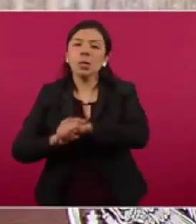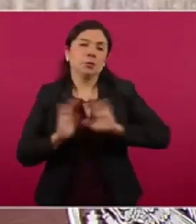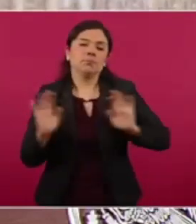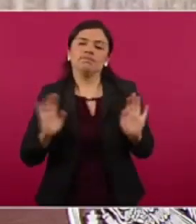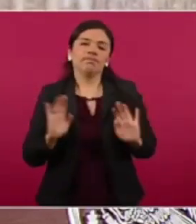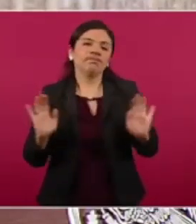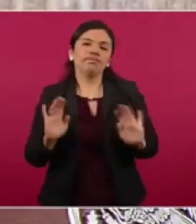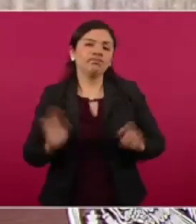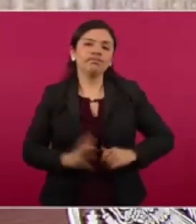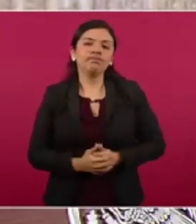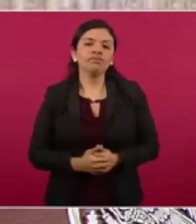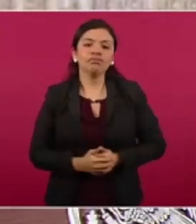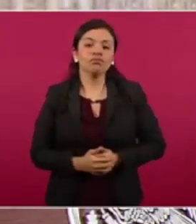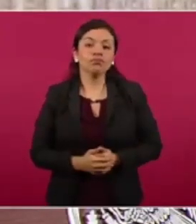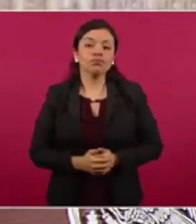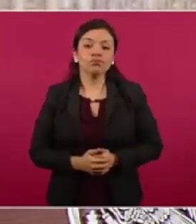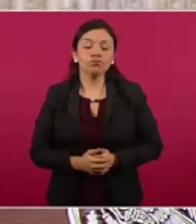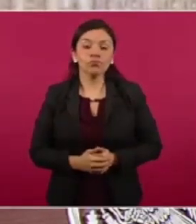no